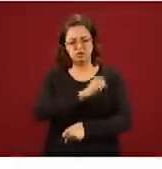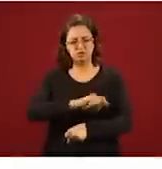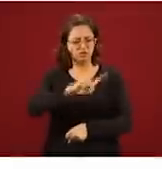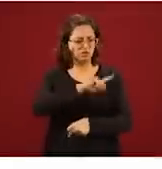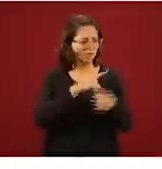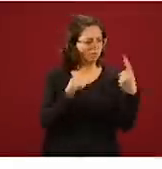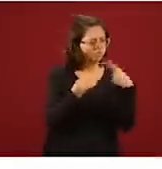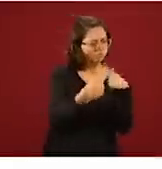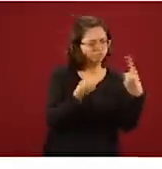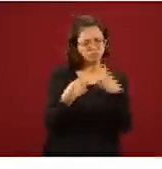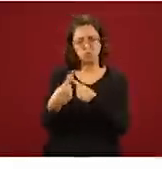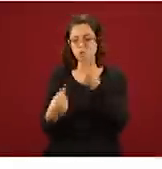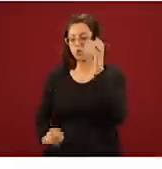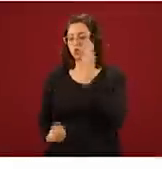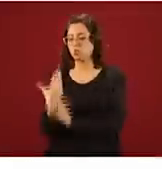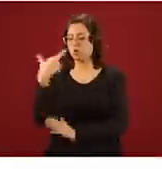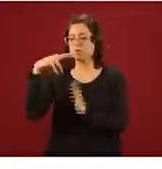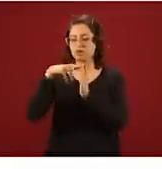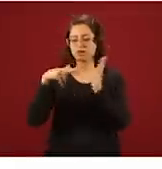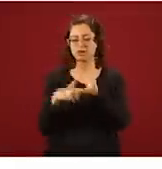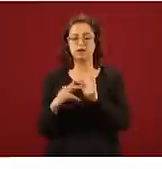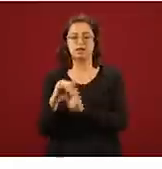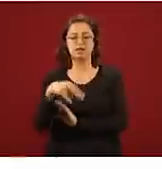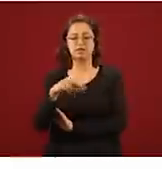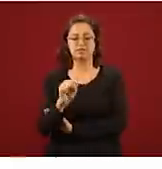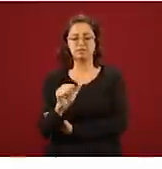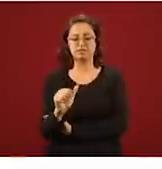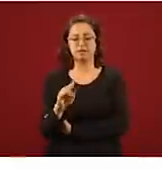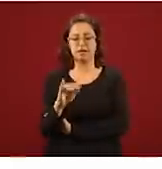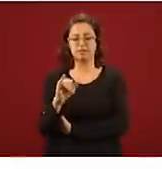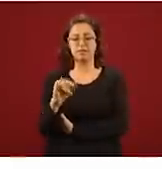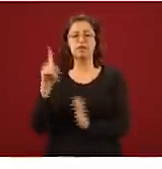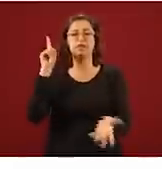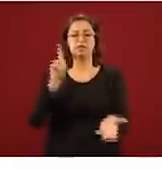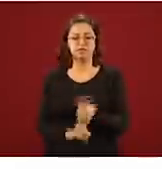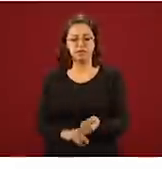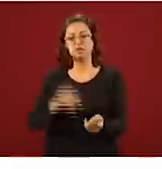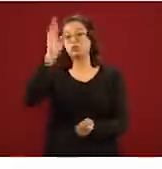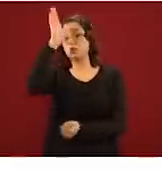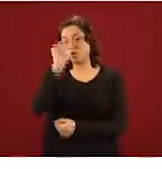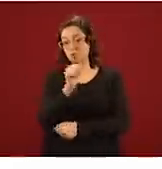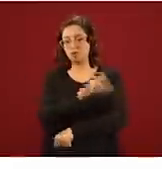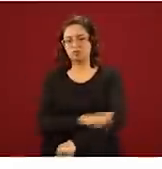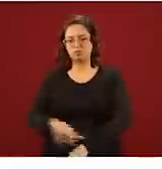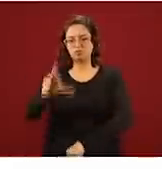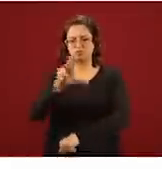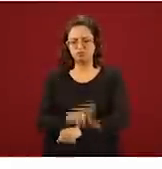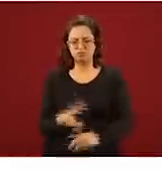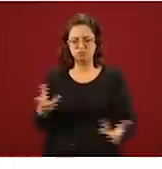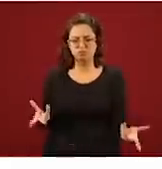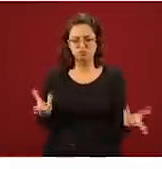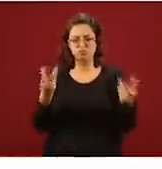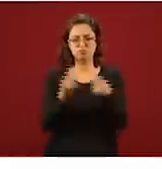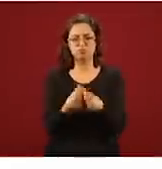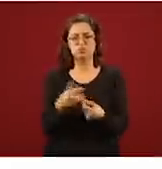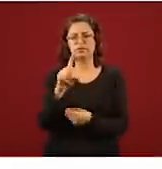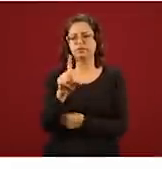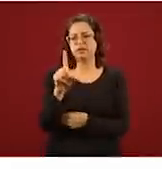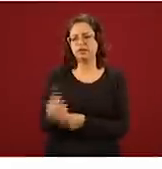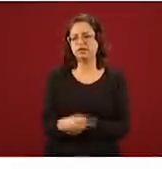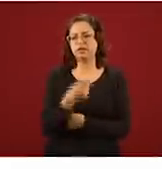informarles las reglas de operación del INSABI contenidas en acuerdos de coordinación a los